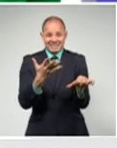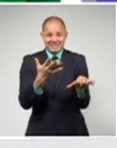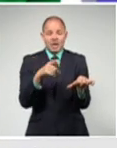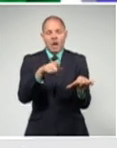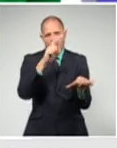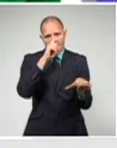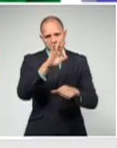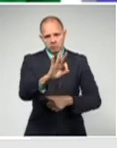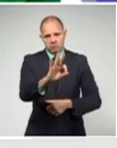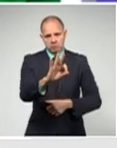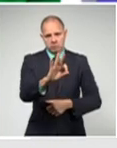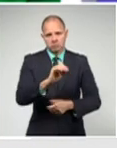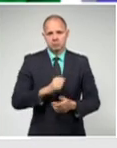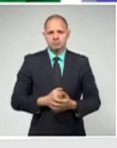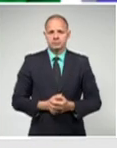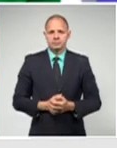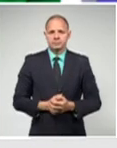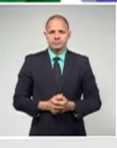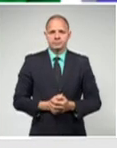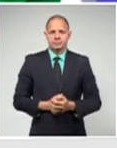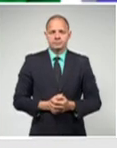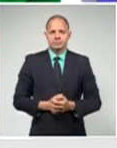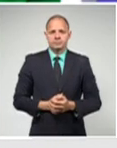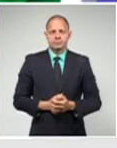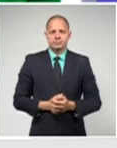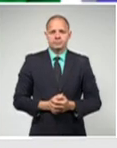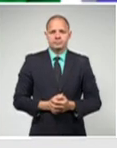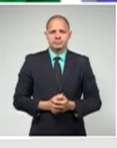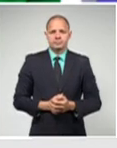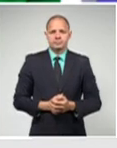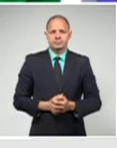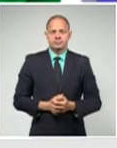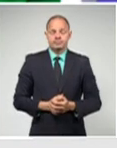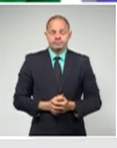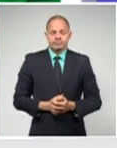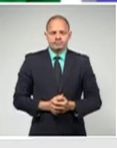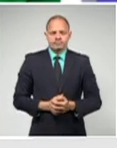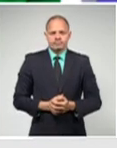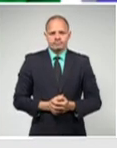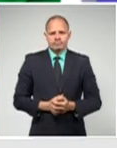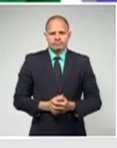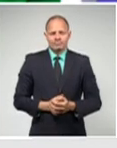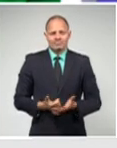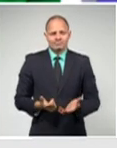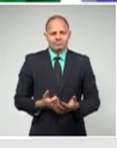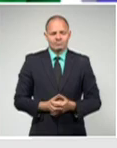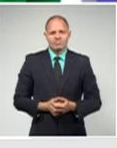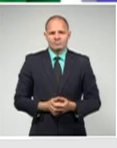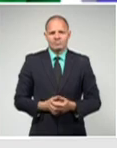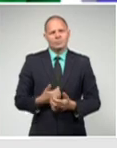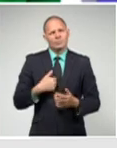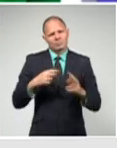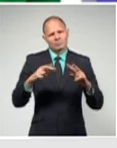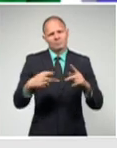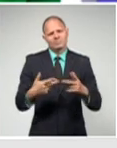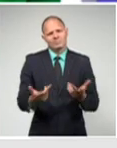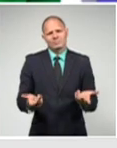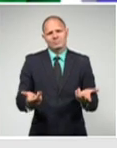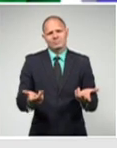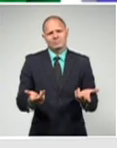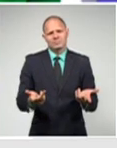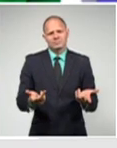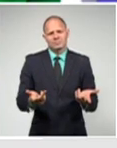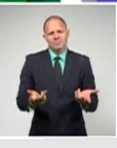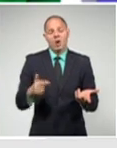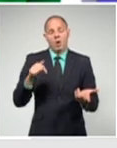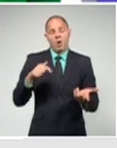de edad. Realmente, yo reitero, es mucho riesgo. Hoy mismo me lo